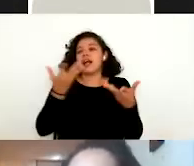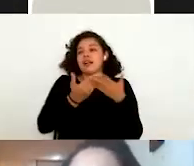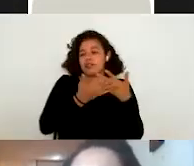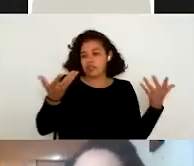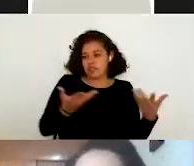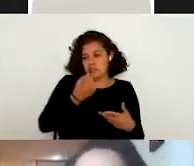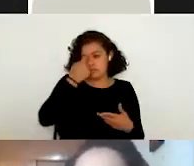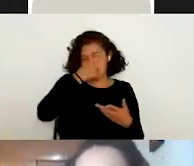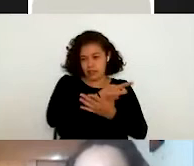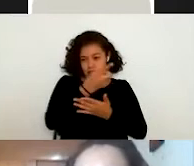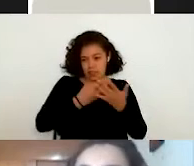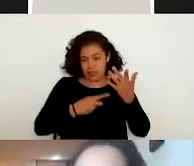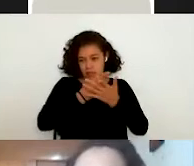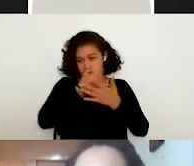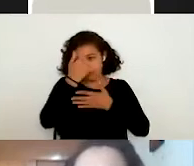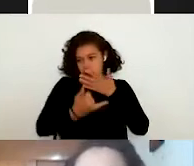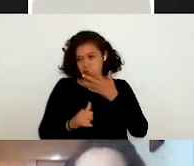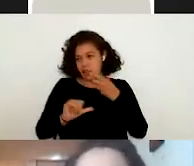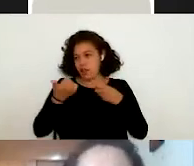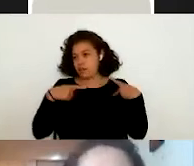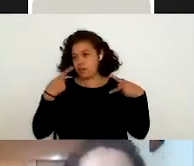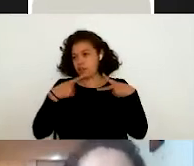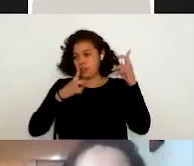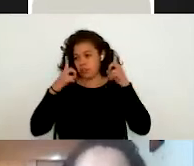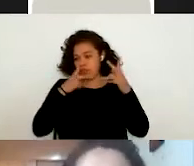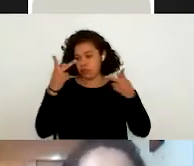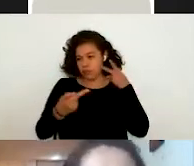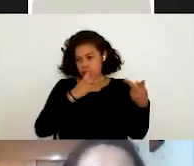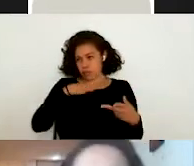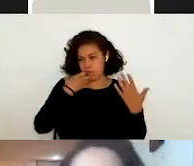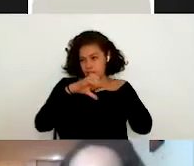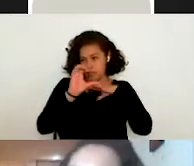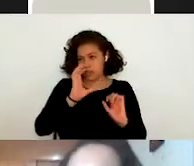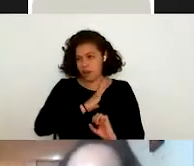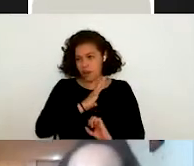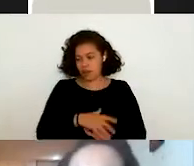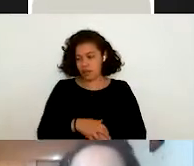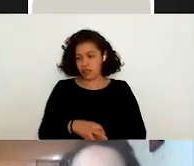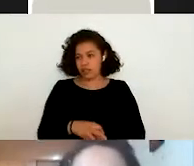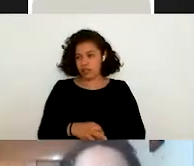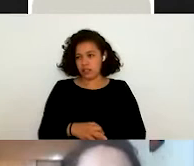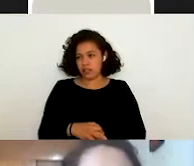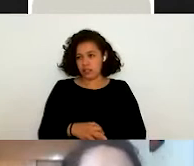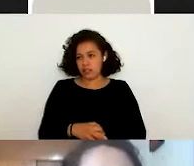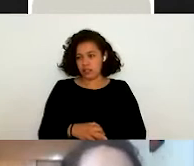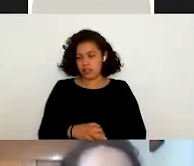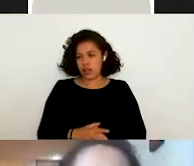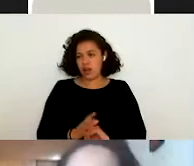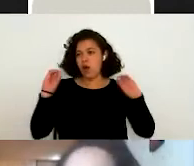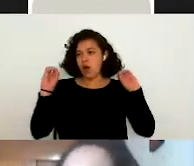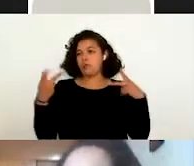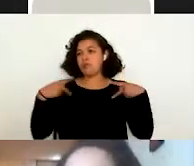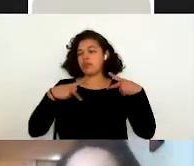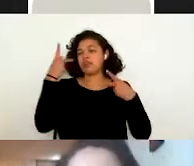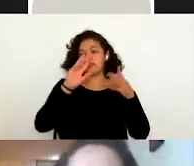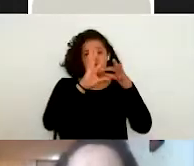relación al diseño del proyecto, ¿alguien tiene alguna duda, pregunta, comentario? O ahora sí alguien se anima a